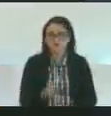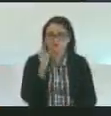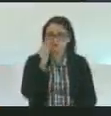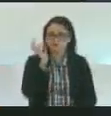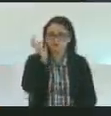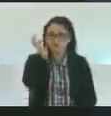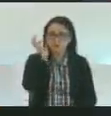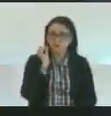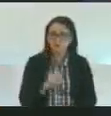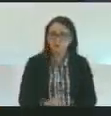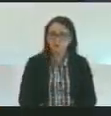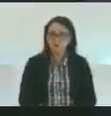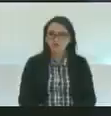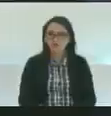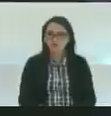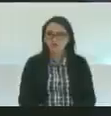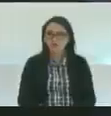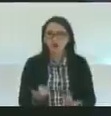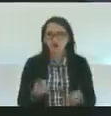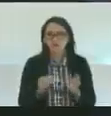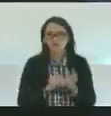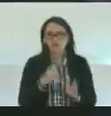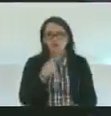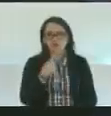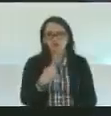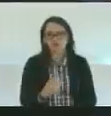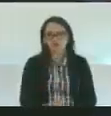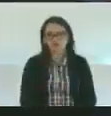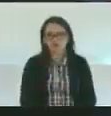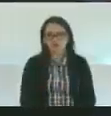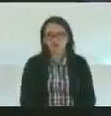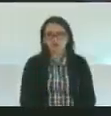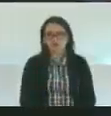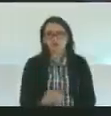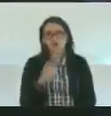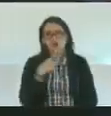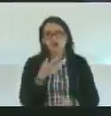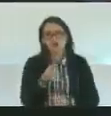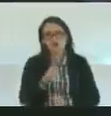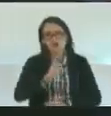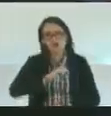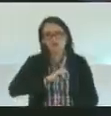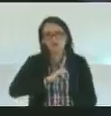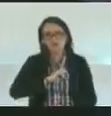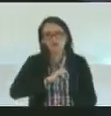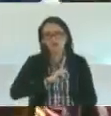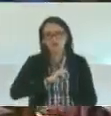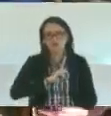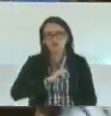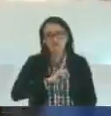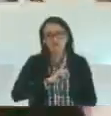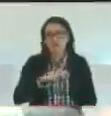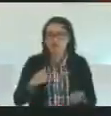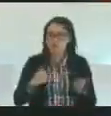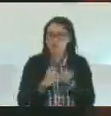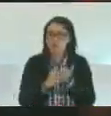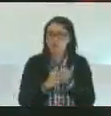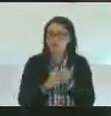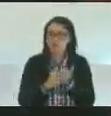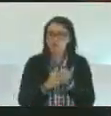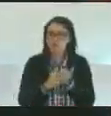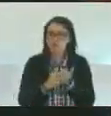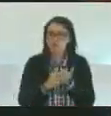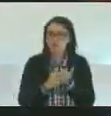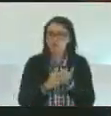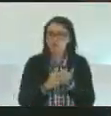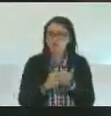Guayana. Les digo lo mismo, denme su confianza, denme su apoyo,